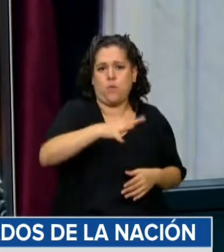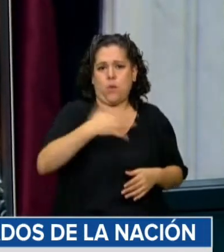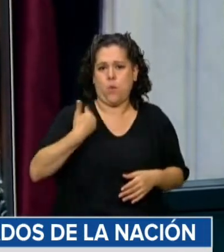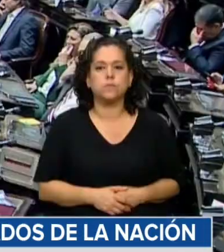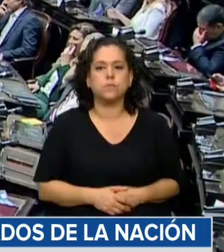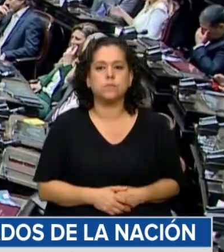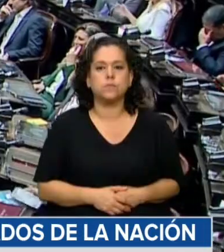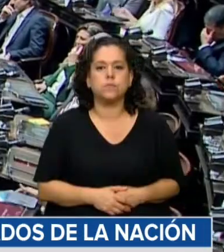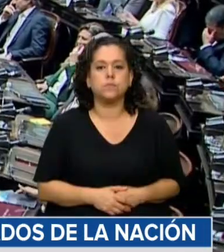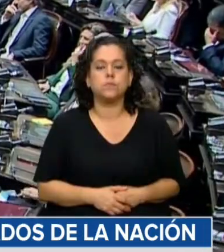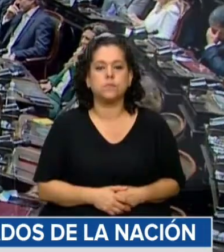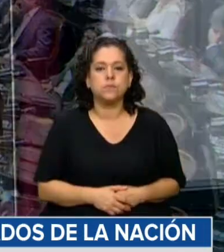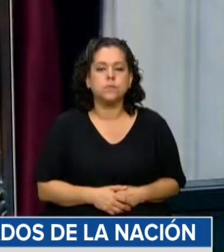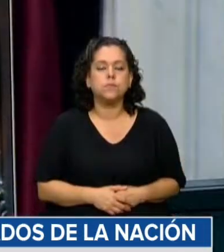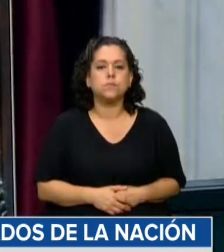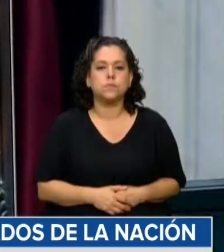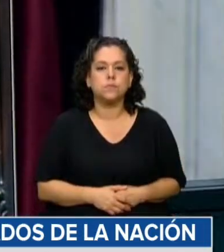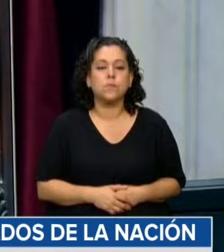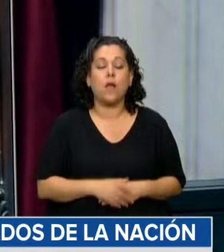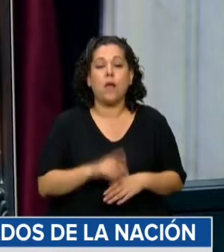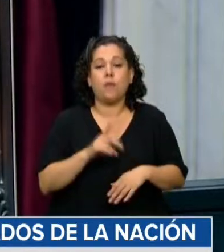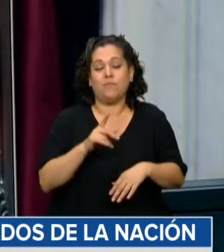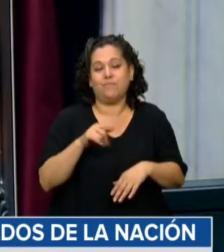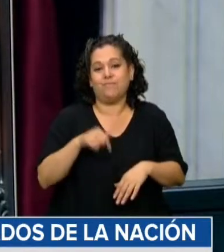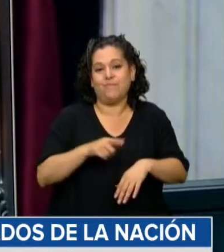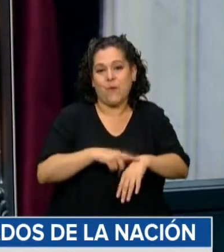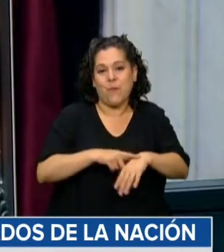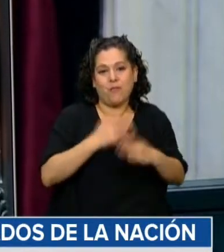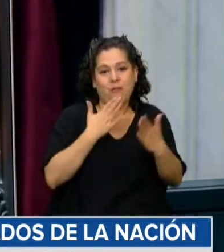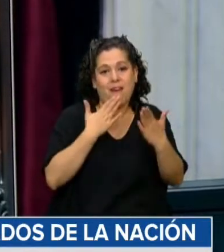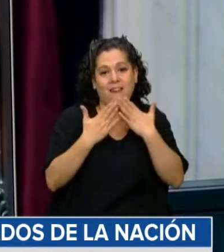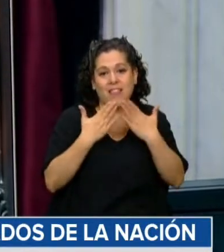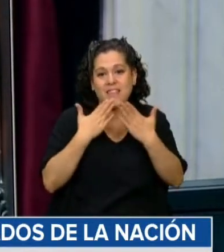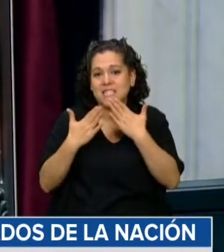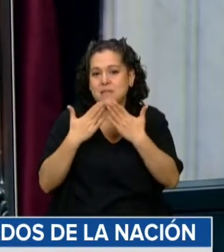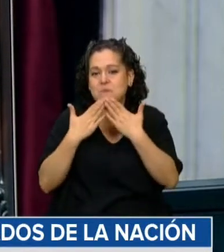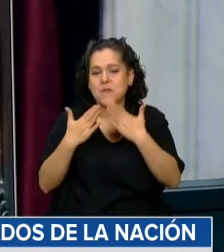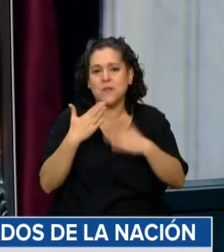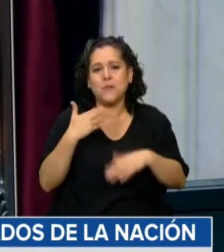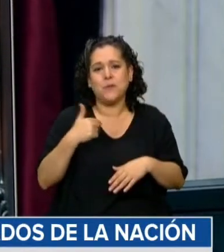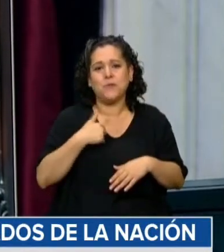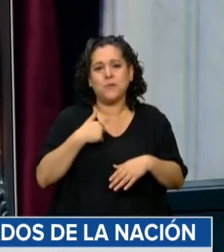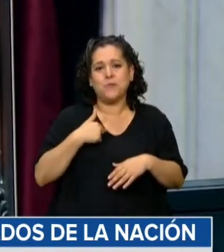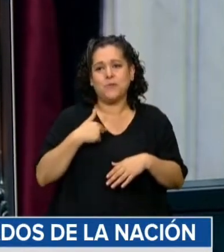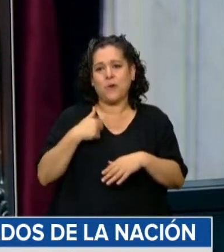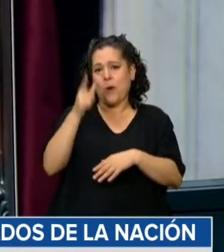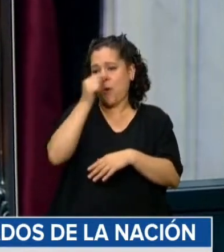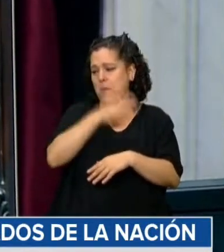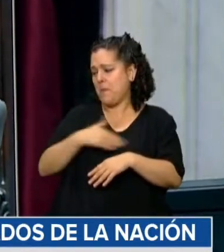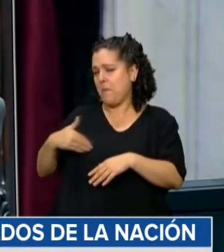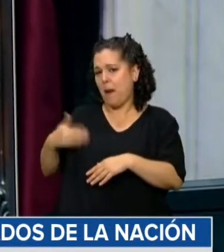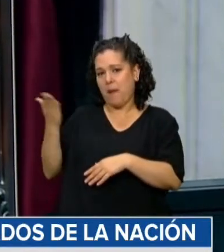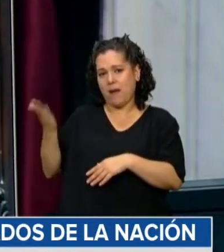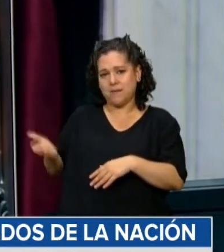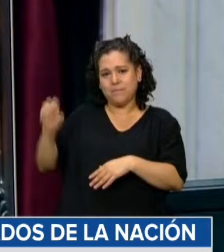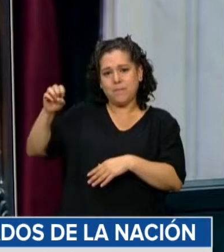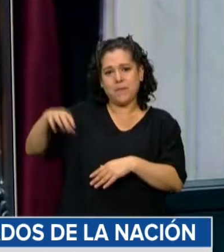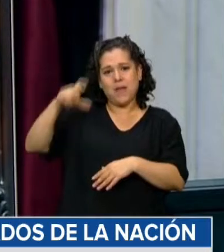argentino. A la hora de los agradecimientos, lo hago con mis padres,